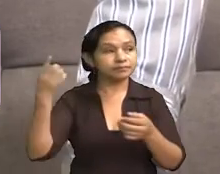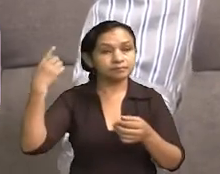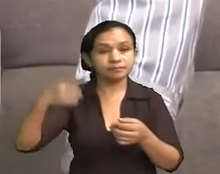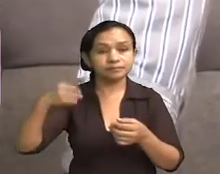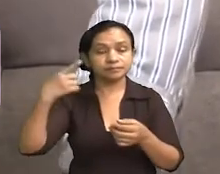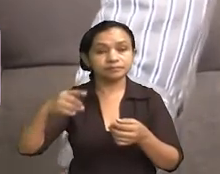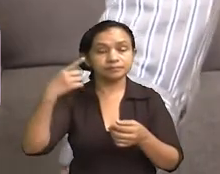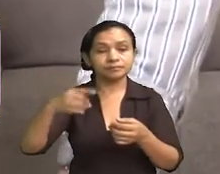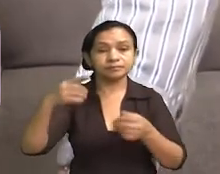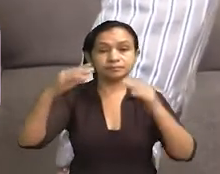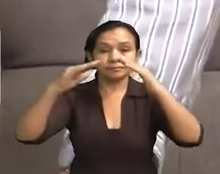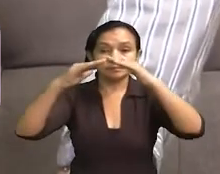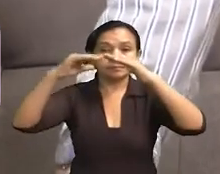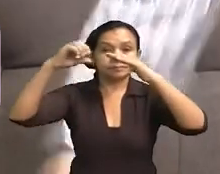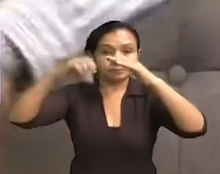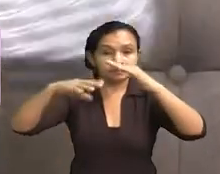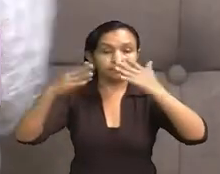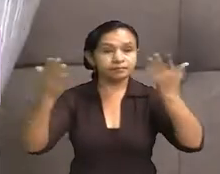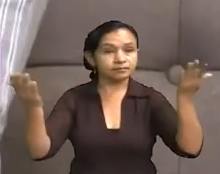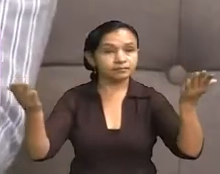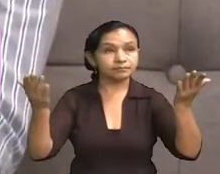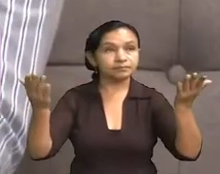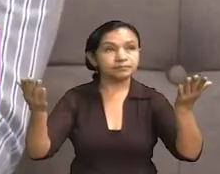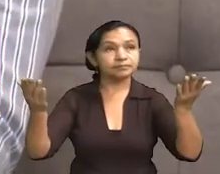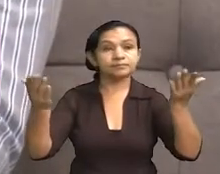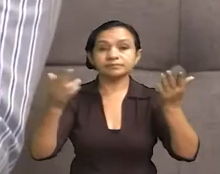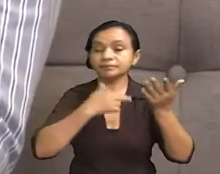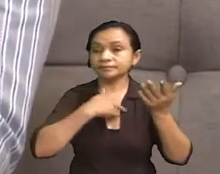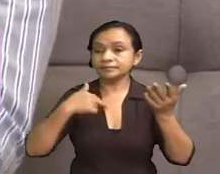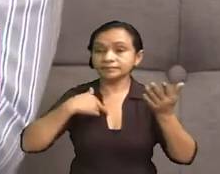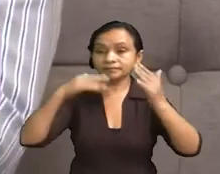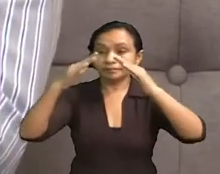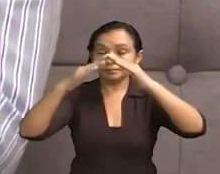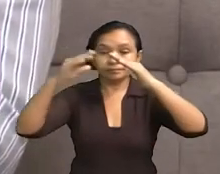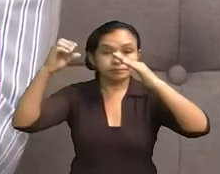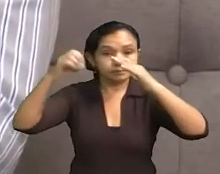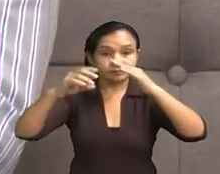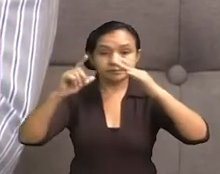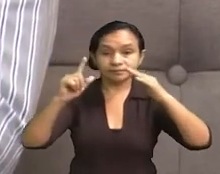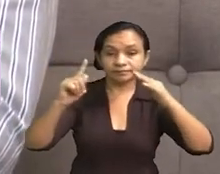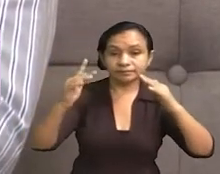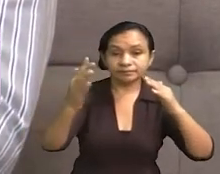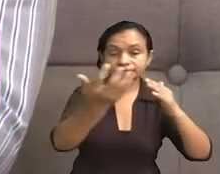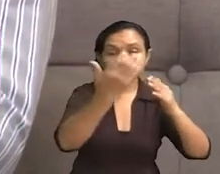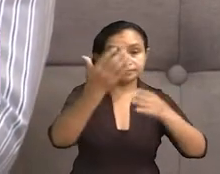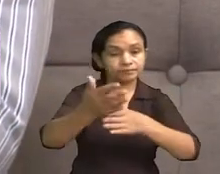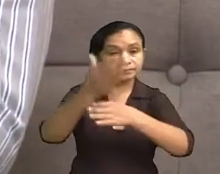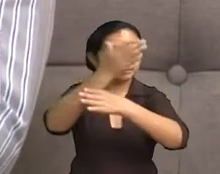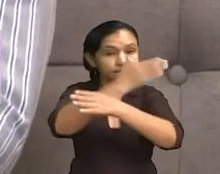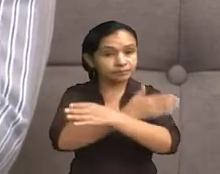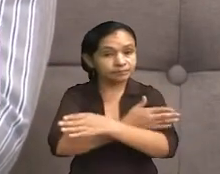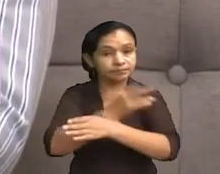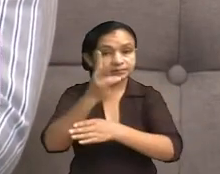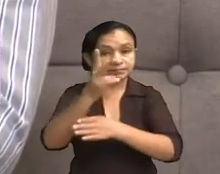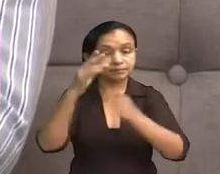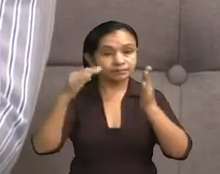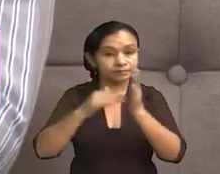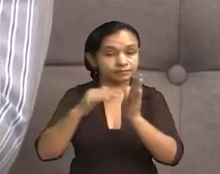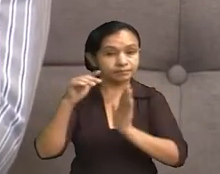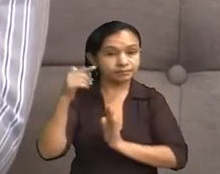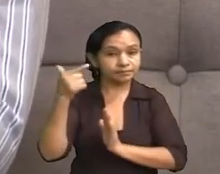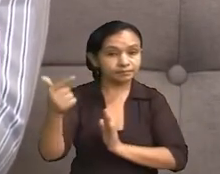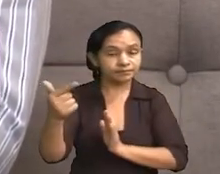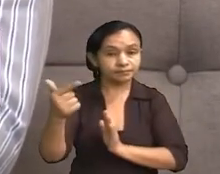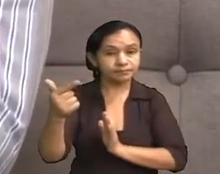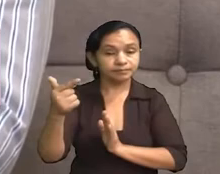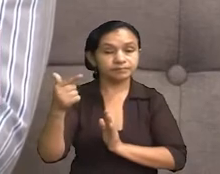el derecho a la energía. Pero además, en la generación de energía, nosotros antes, cuando en el 2007